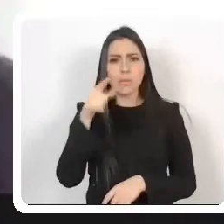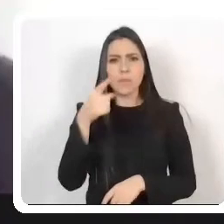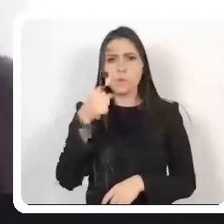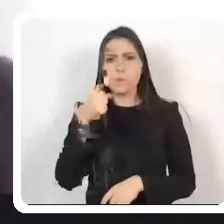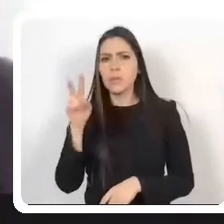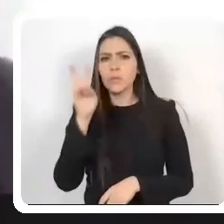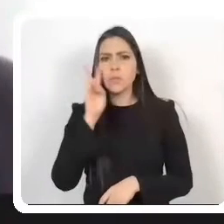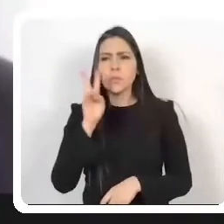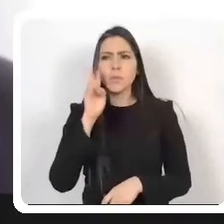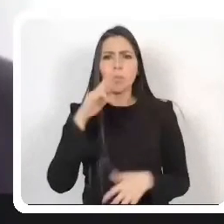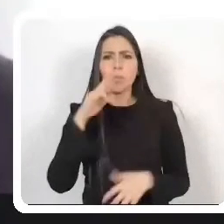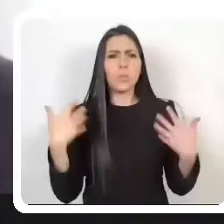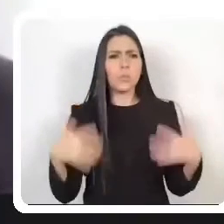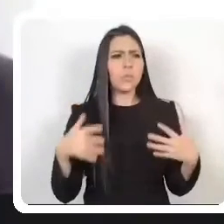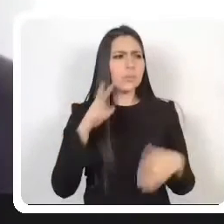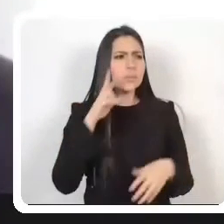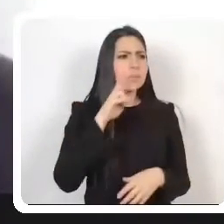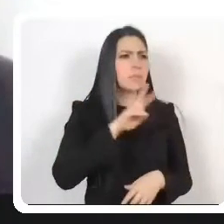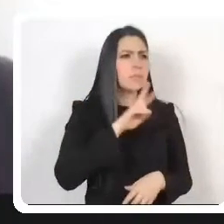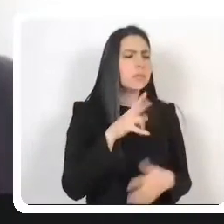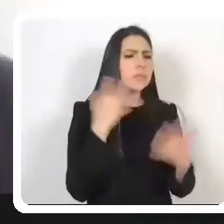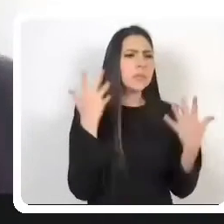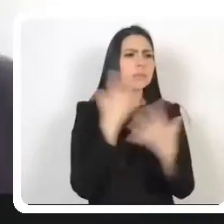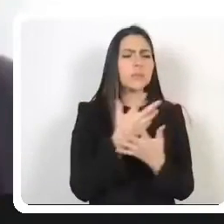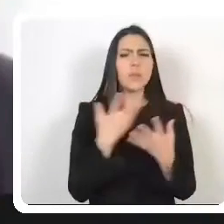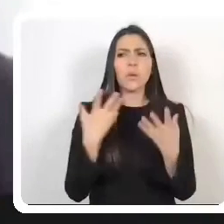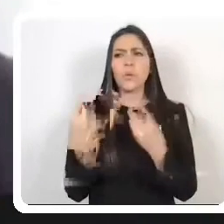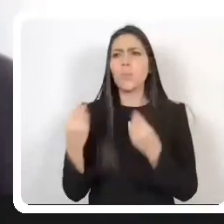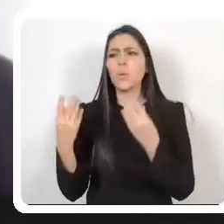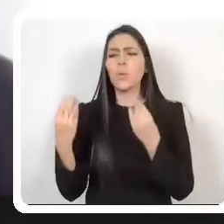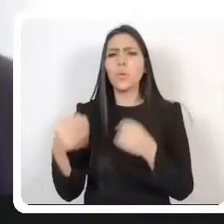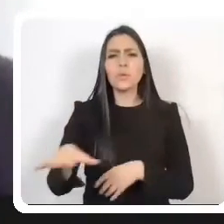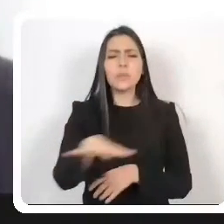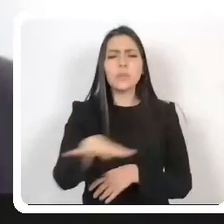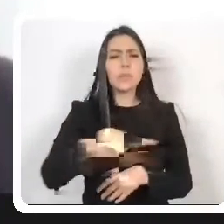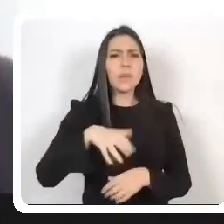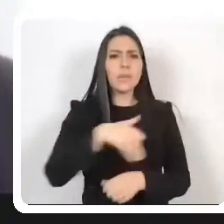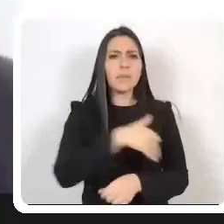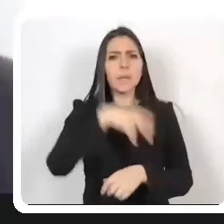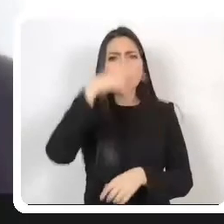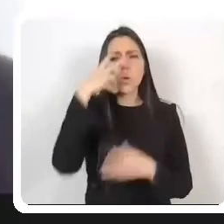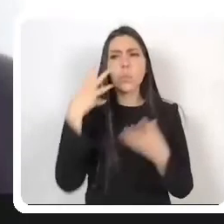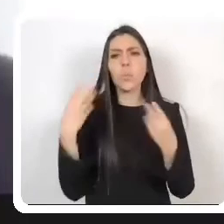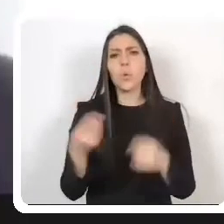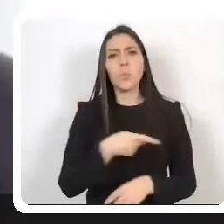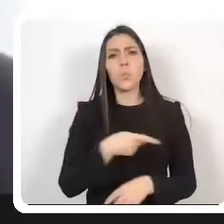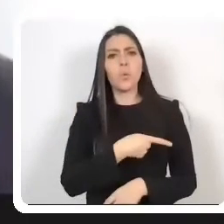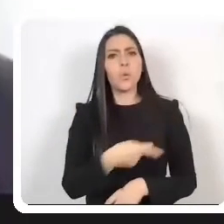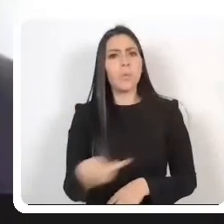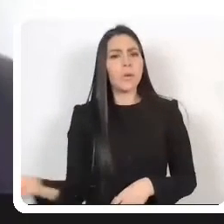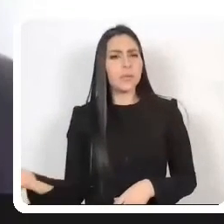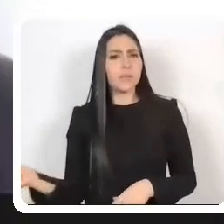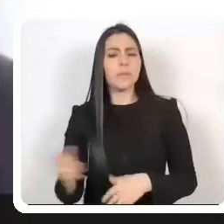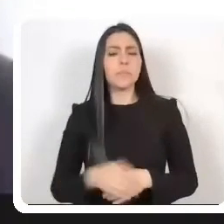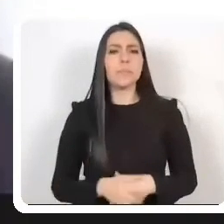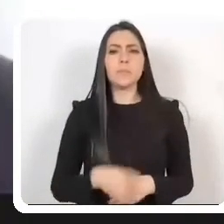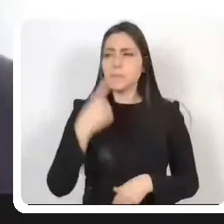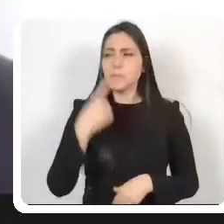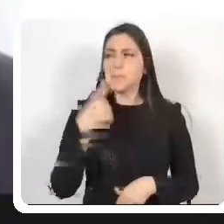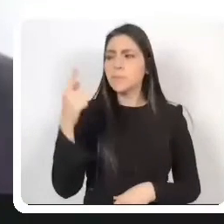enorme pobreza por la cual atravesaban las familias mexicanas. La imprescindible